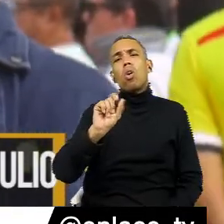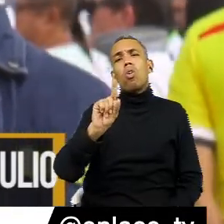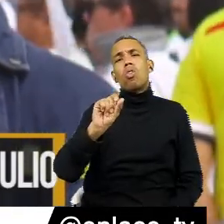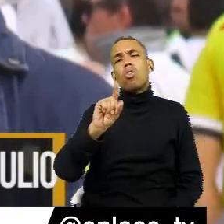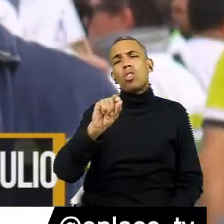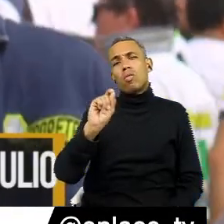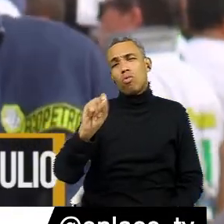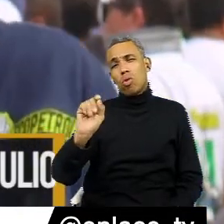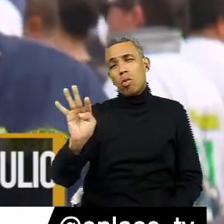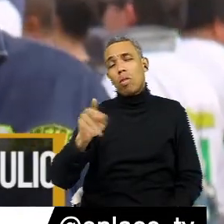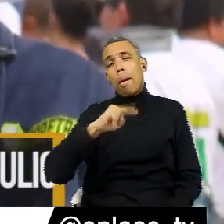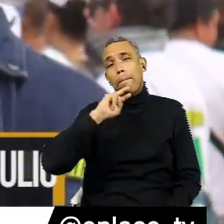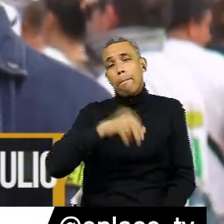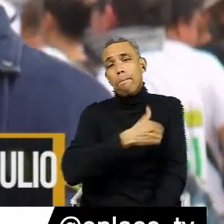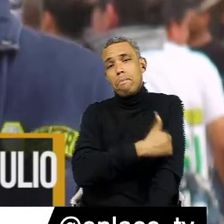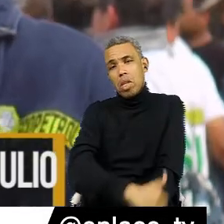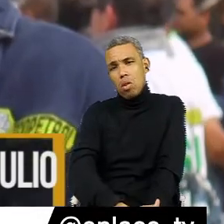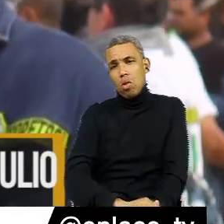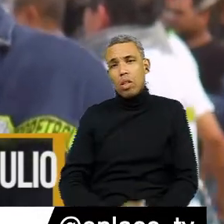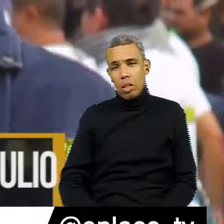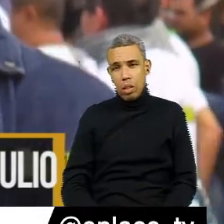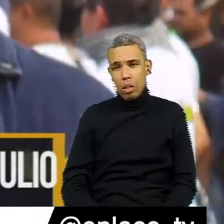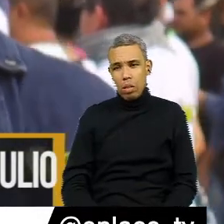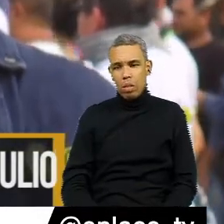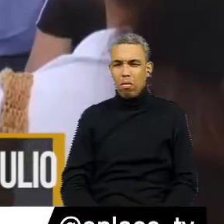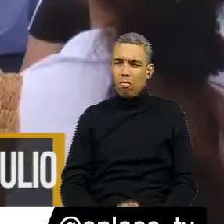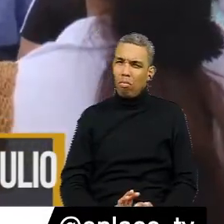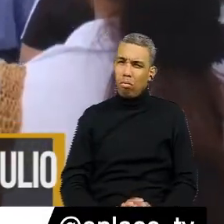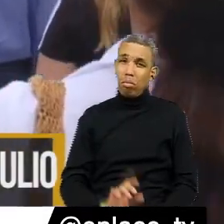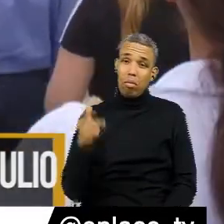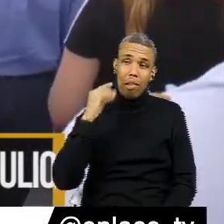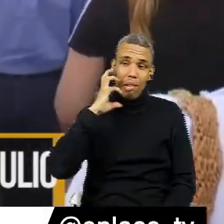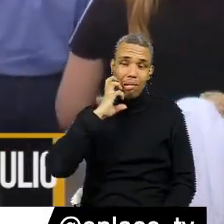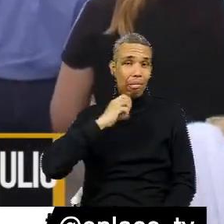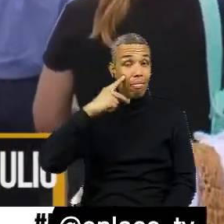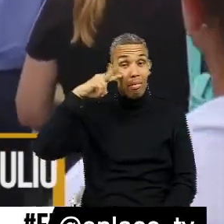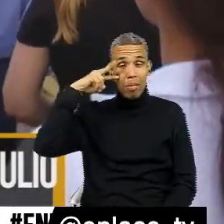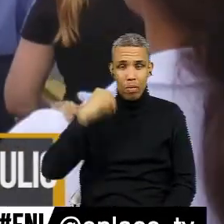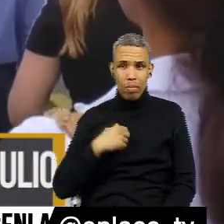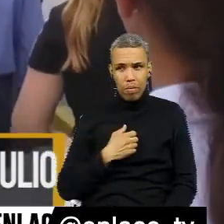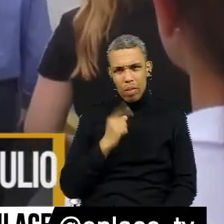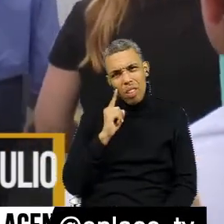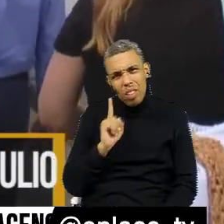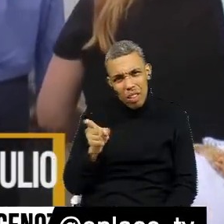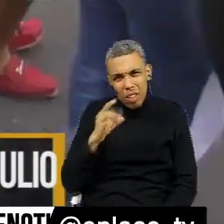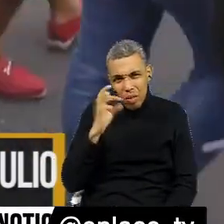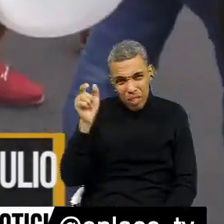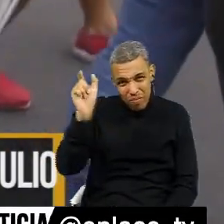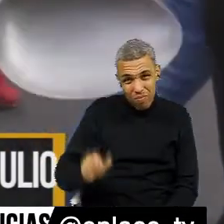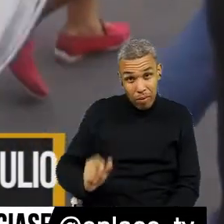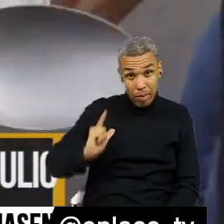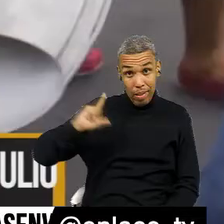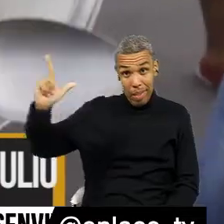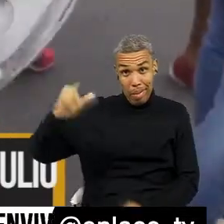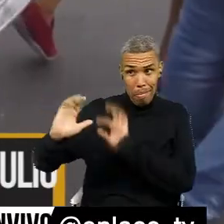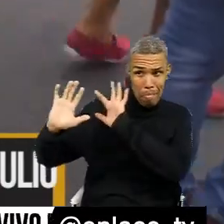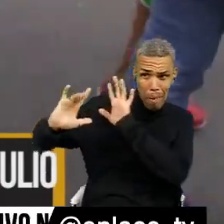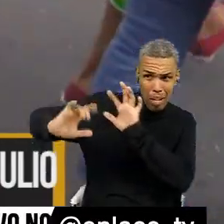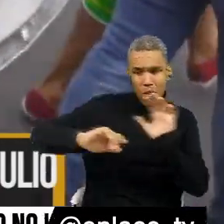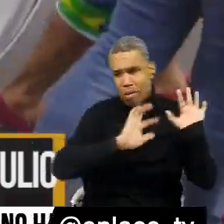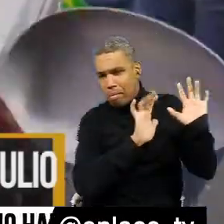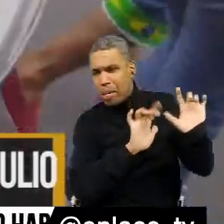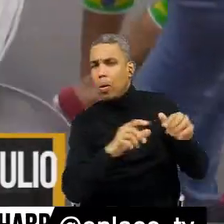vial nacional. Se roban la plata como se roban la de salud. Pulecio se mostró complacido por la respuesta a esta jornada en la que participaron pensionados de